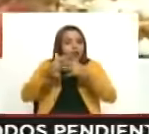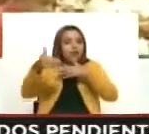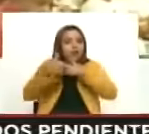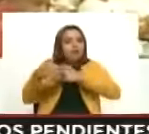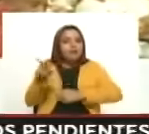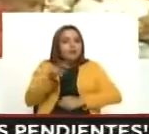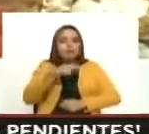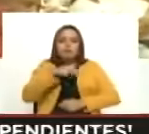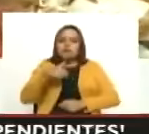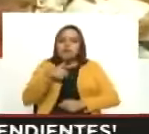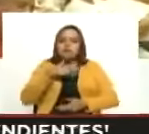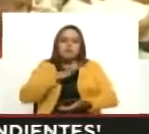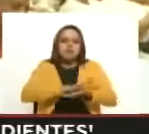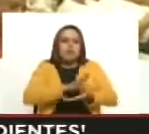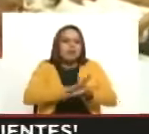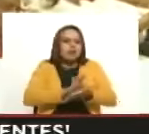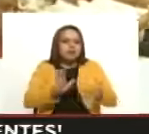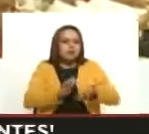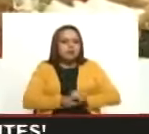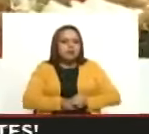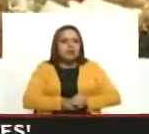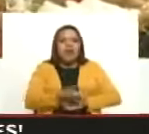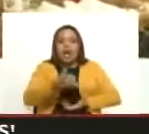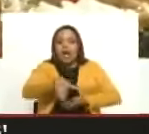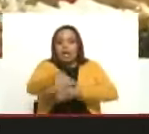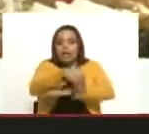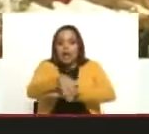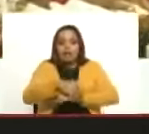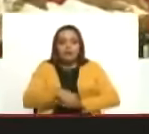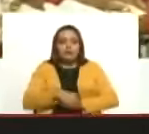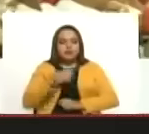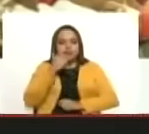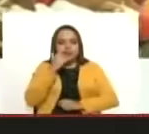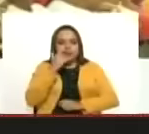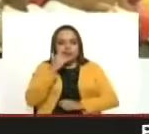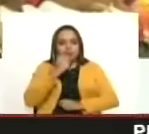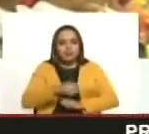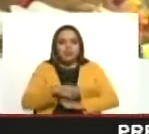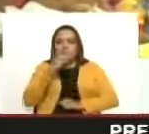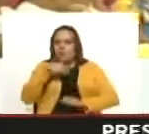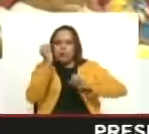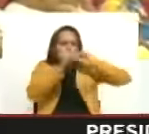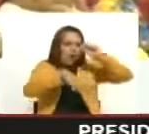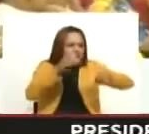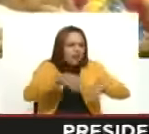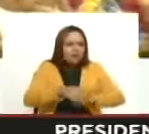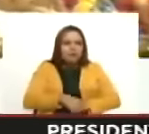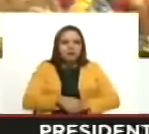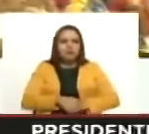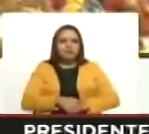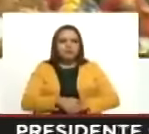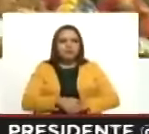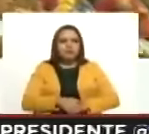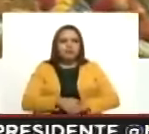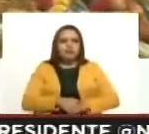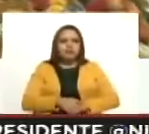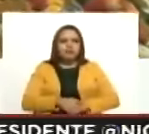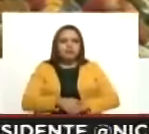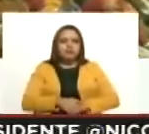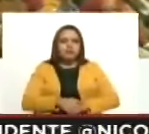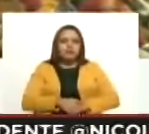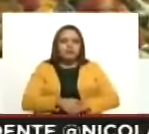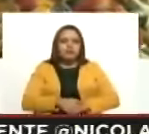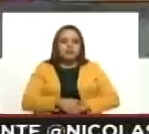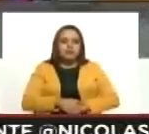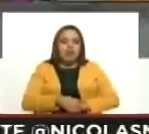tranquilos, tranquilidad en las calles, no hay guarimbas, los locos como que le pusieron su medicamento,